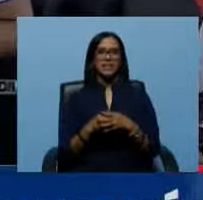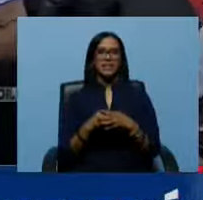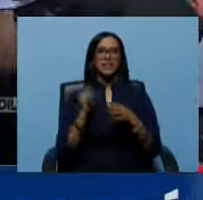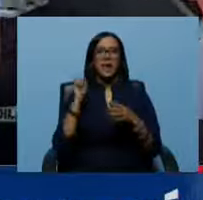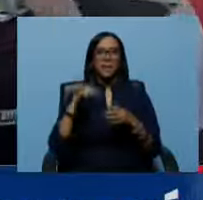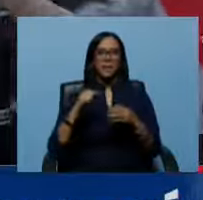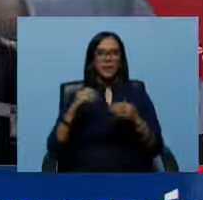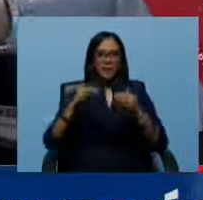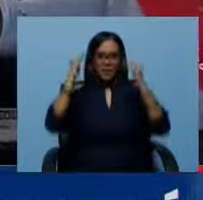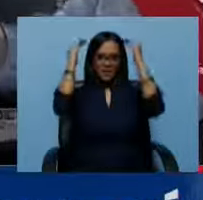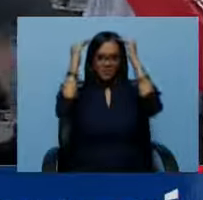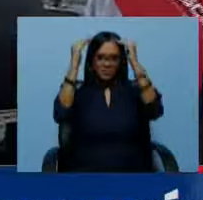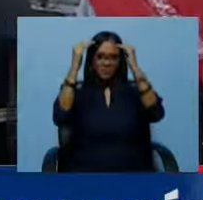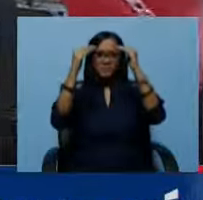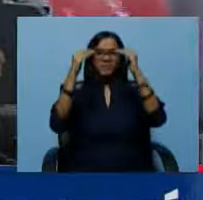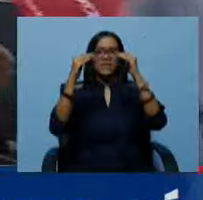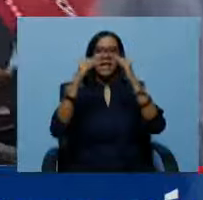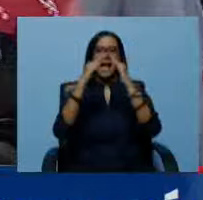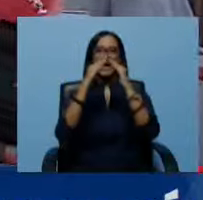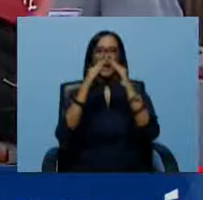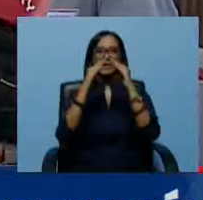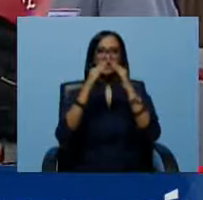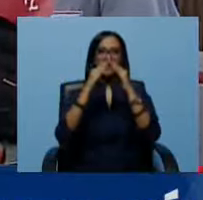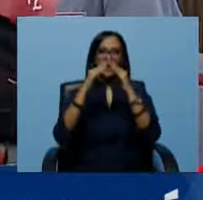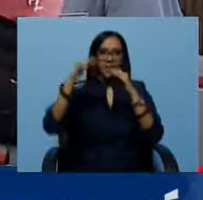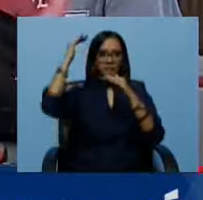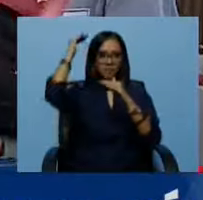impermeabilizantes. Mira esta belleza.